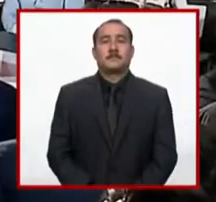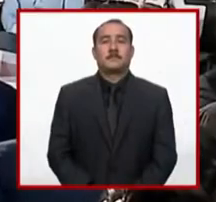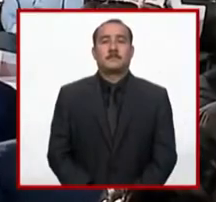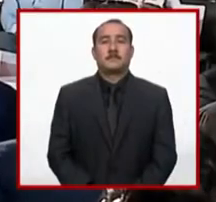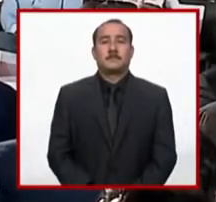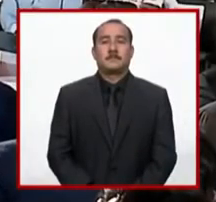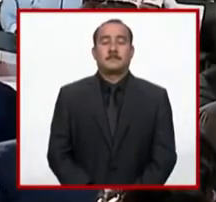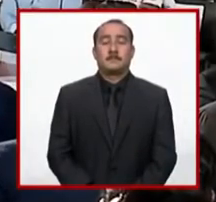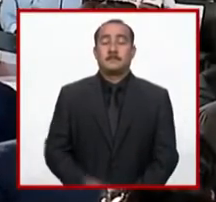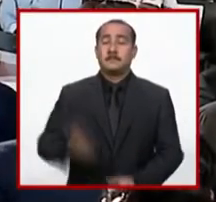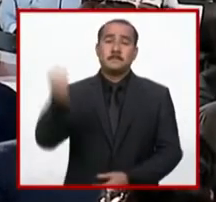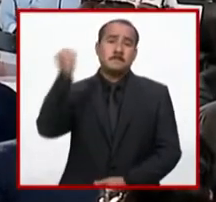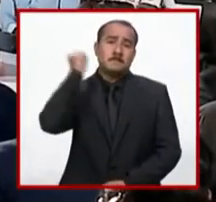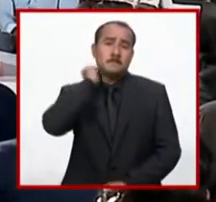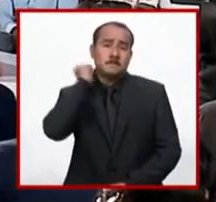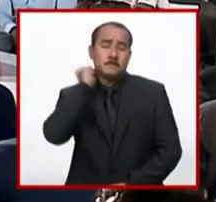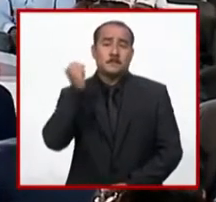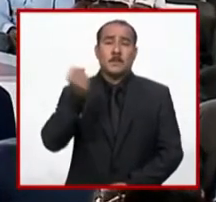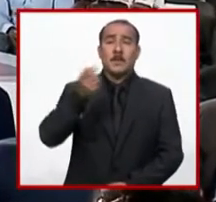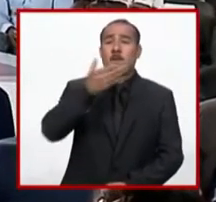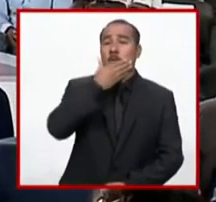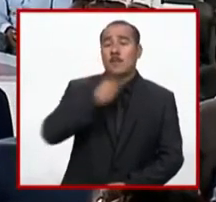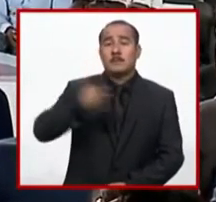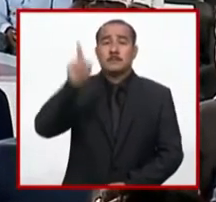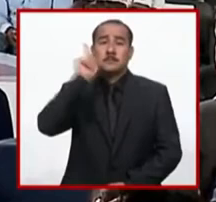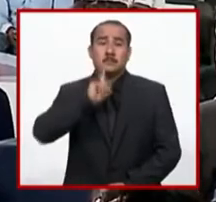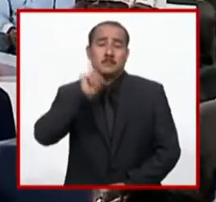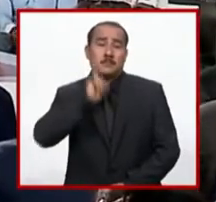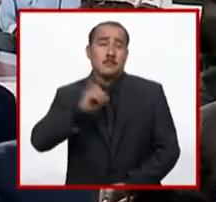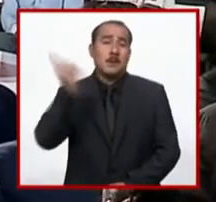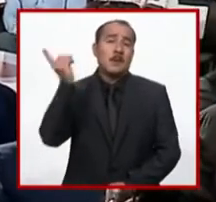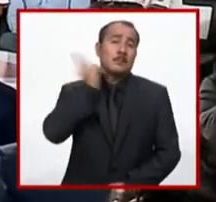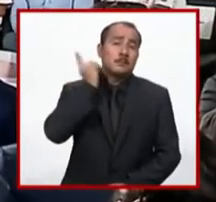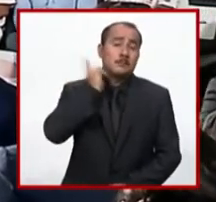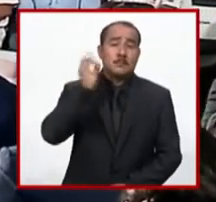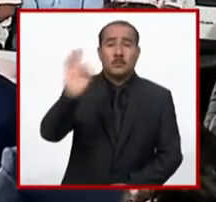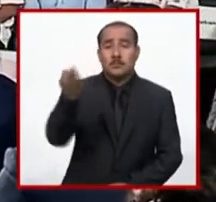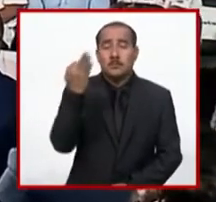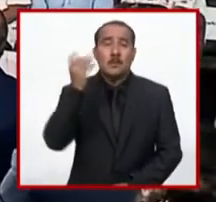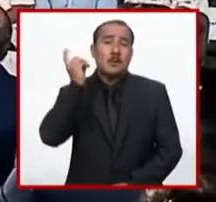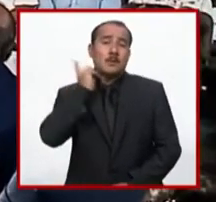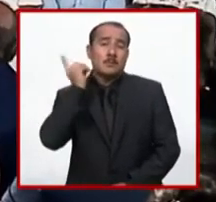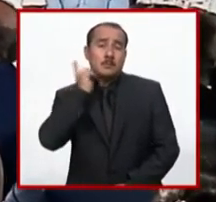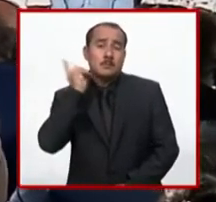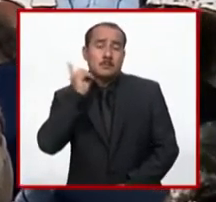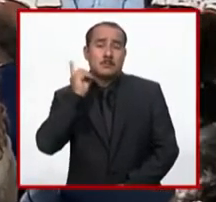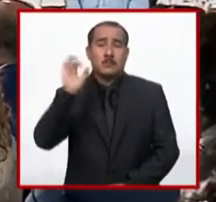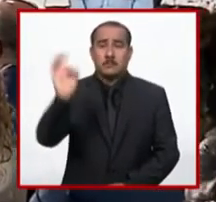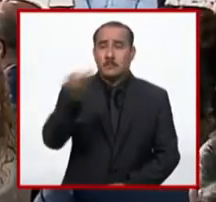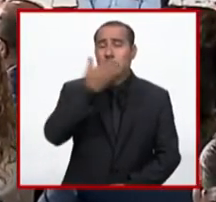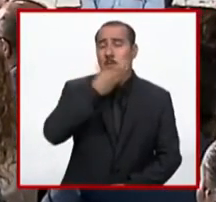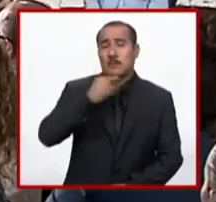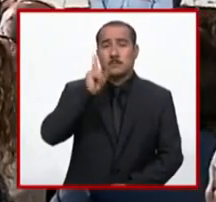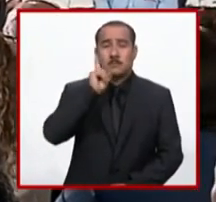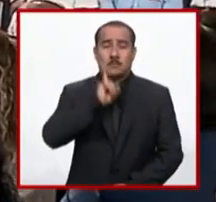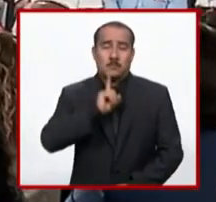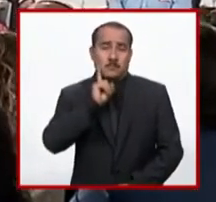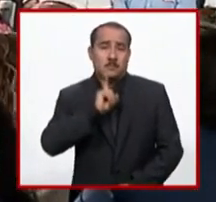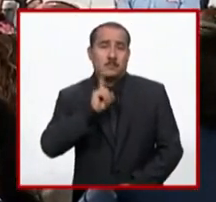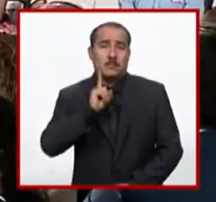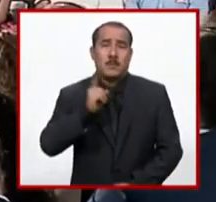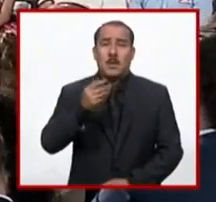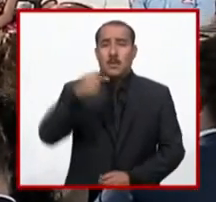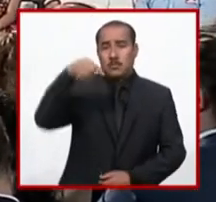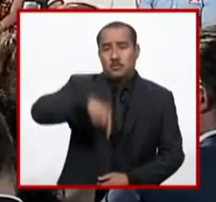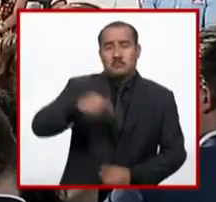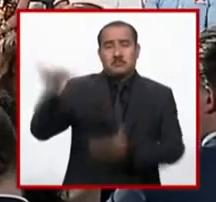A los senadores, senadoras, diputados federales, diputadas federales que hoy tienen